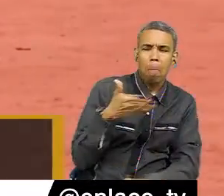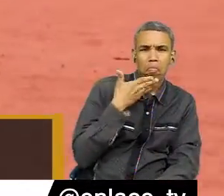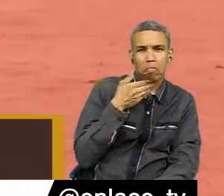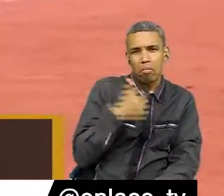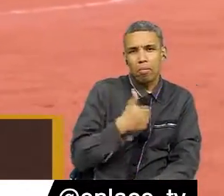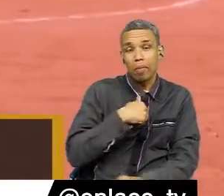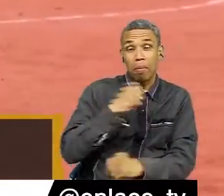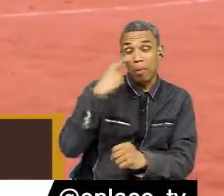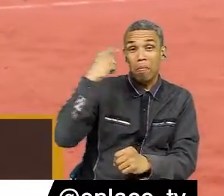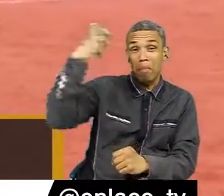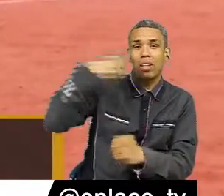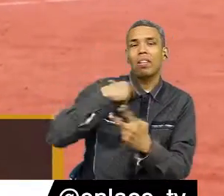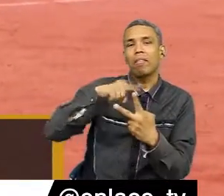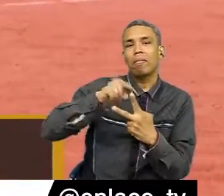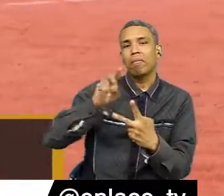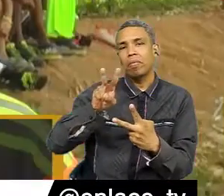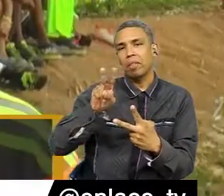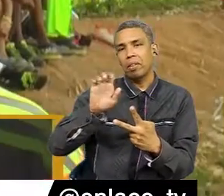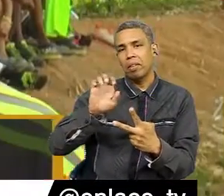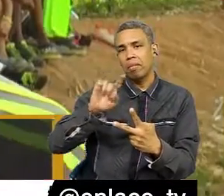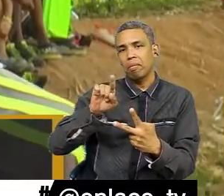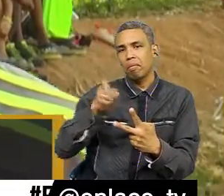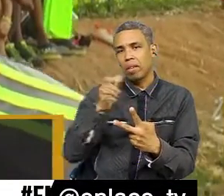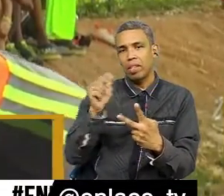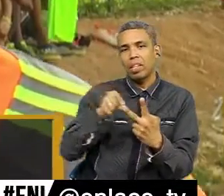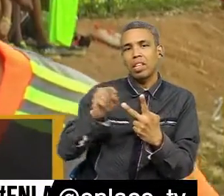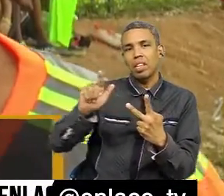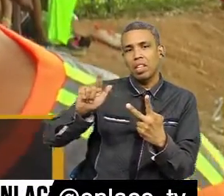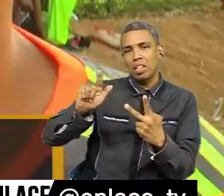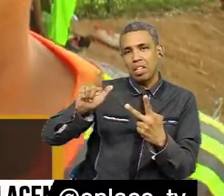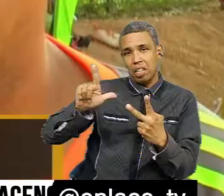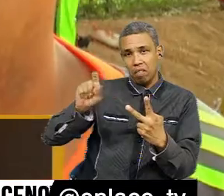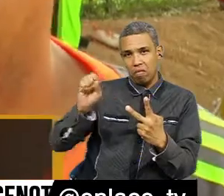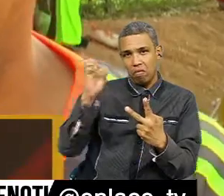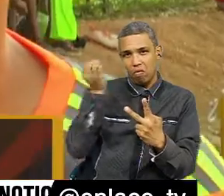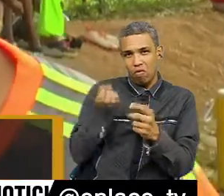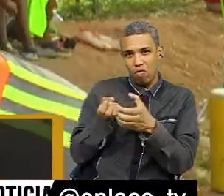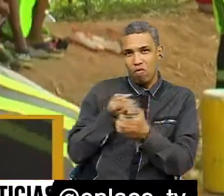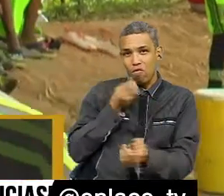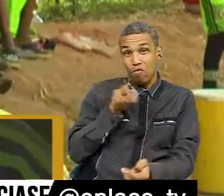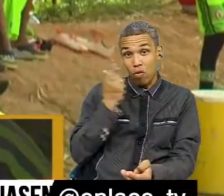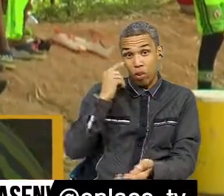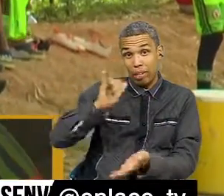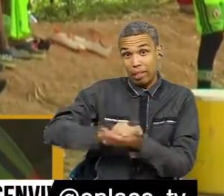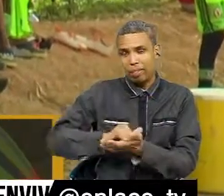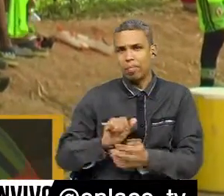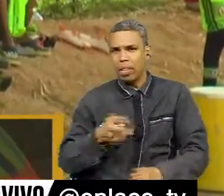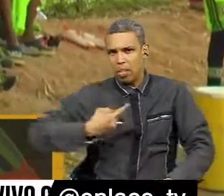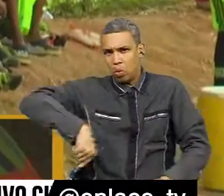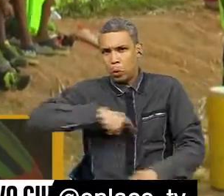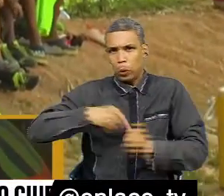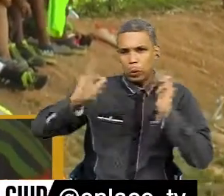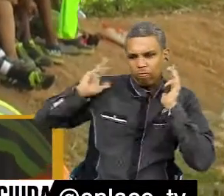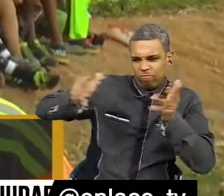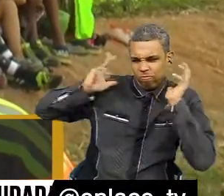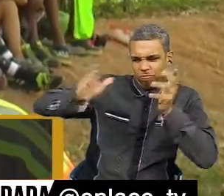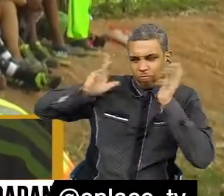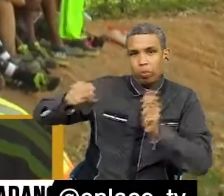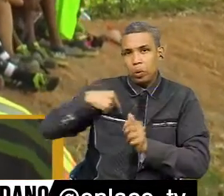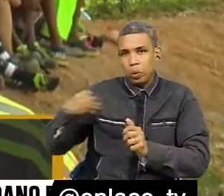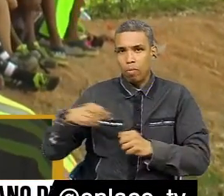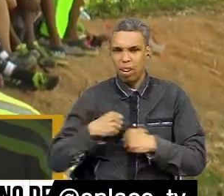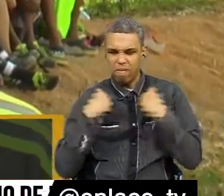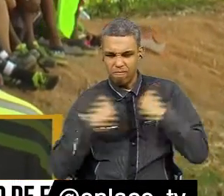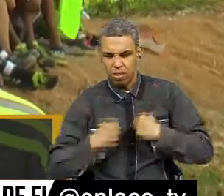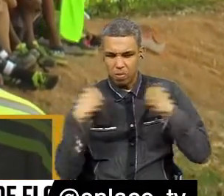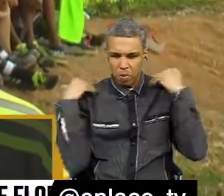Vesga y el jugador Flores. Nosotros trabajamos mucho lo que es el físico. El físico y el punto más así que lo acompaña es